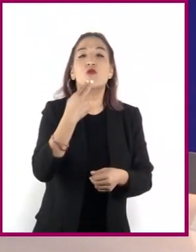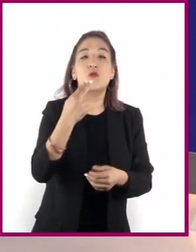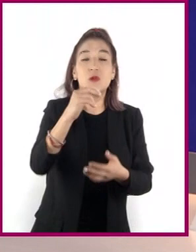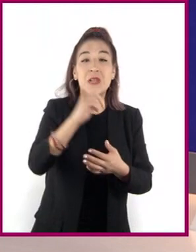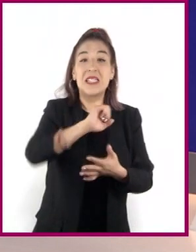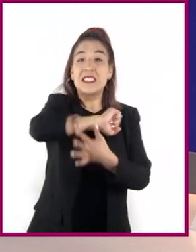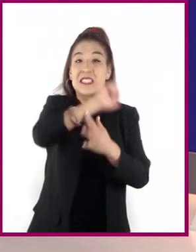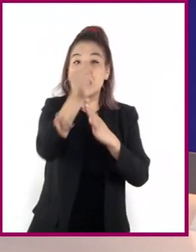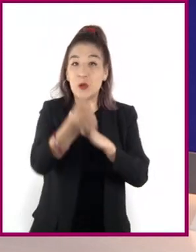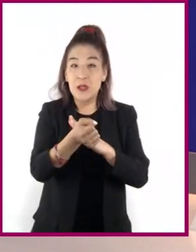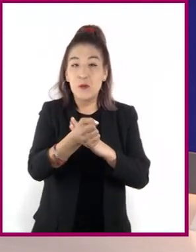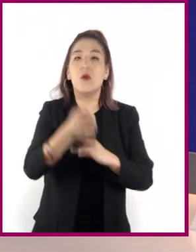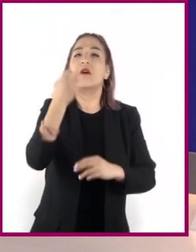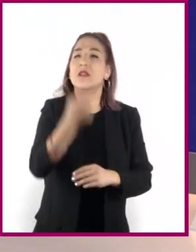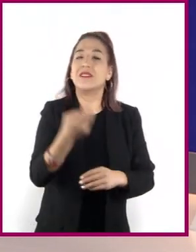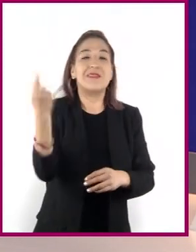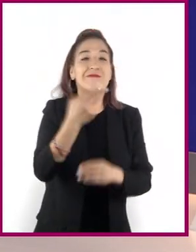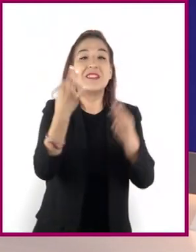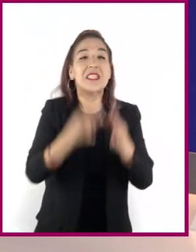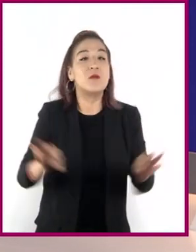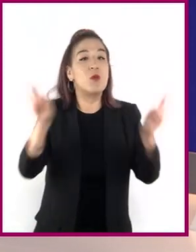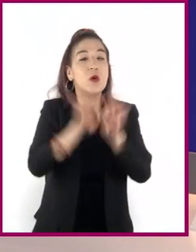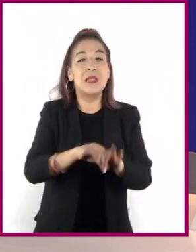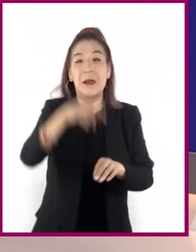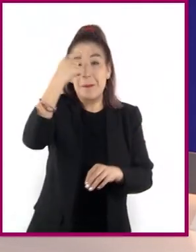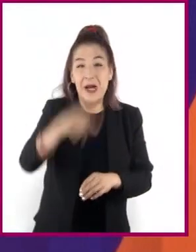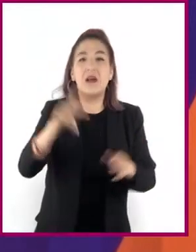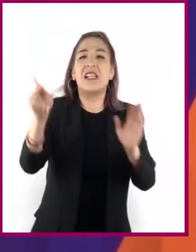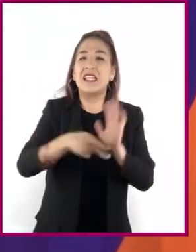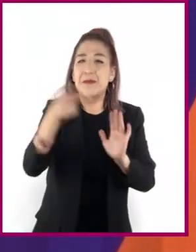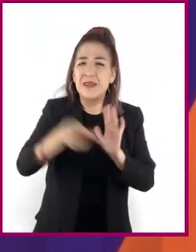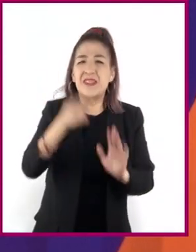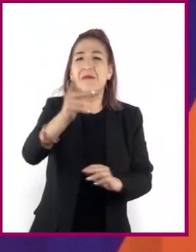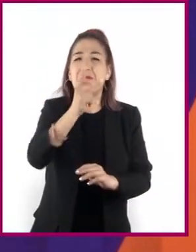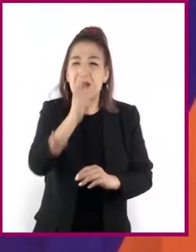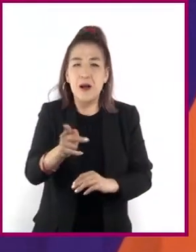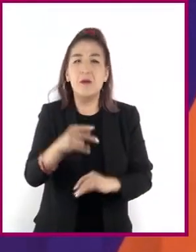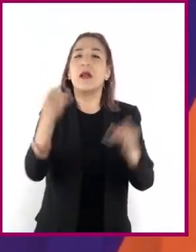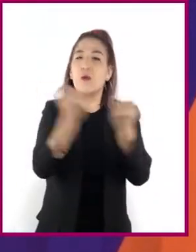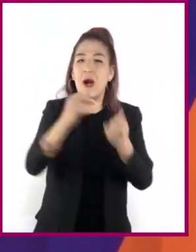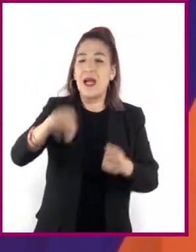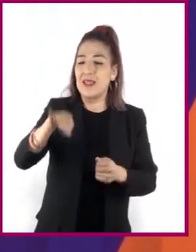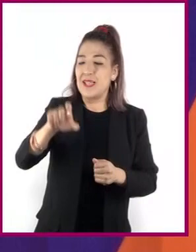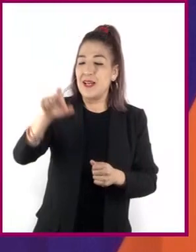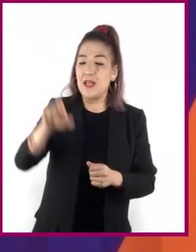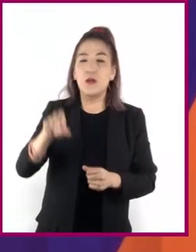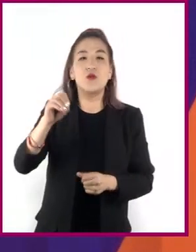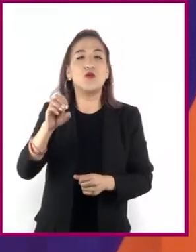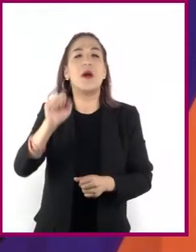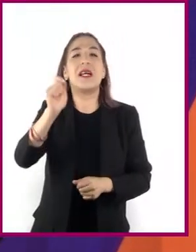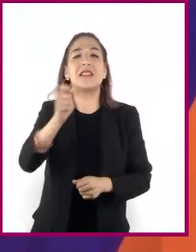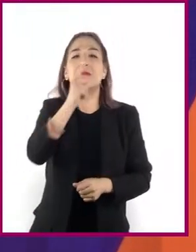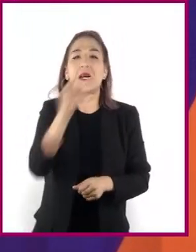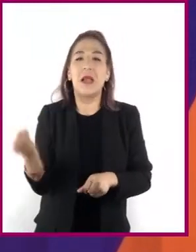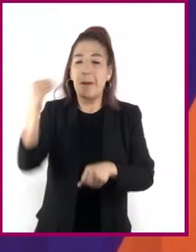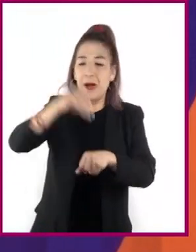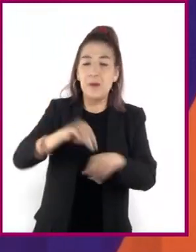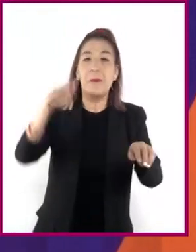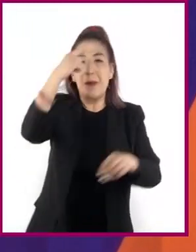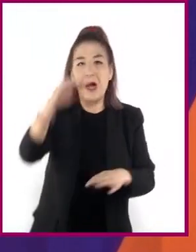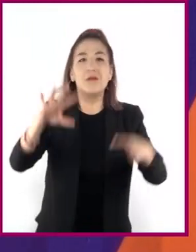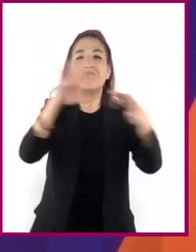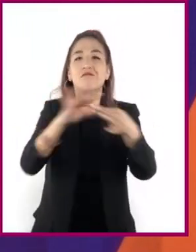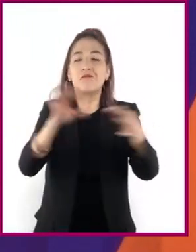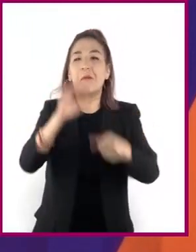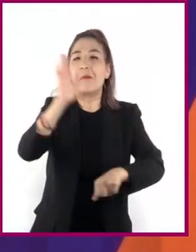fundamental para evitar la repetición de palabras así como el de nexos para darle un sentido más claro a la